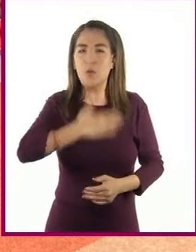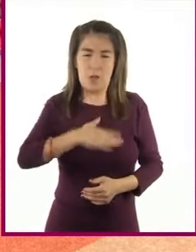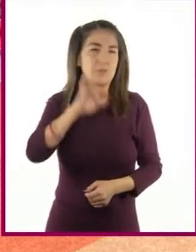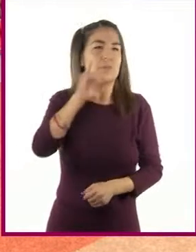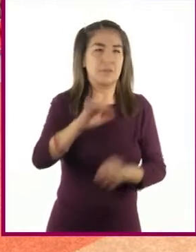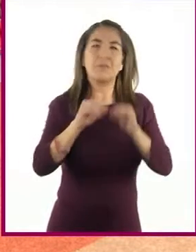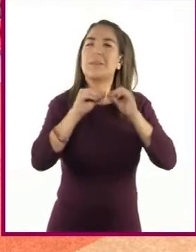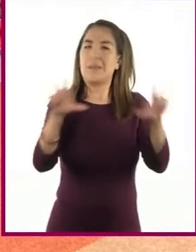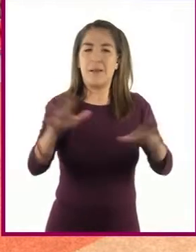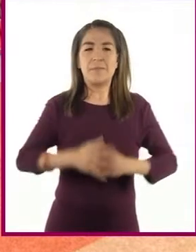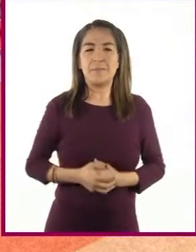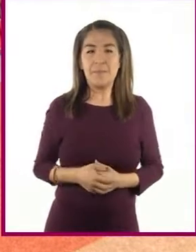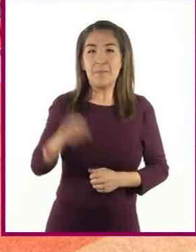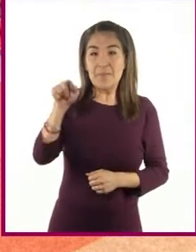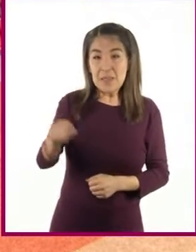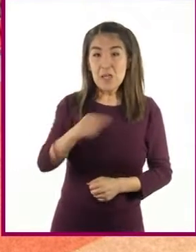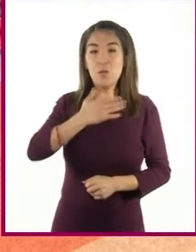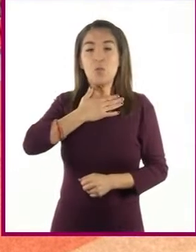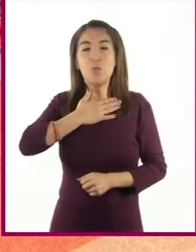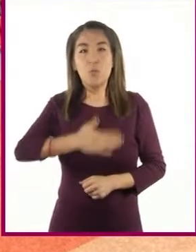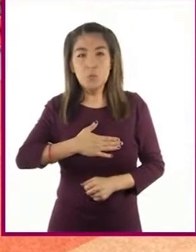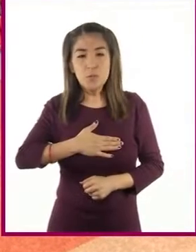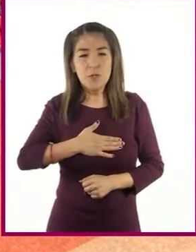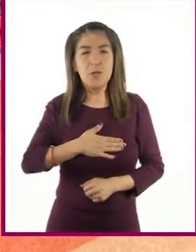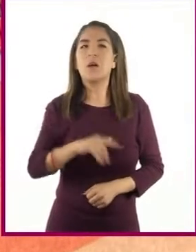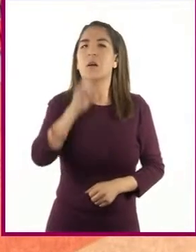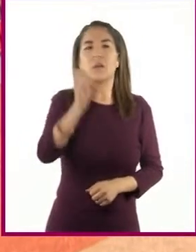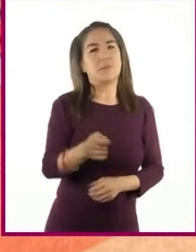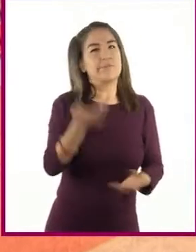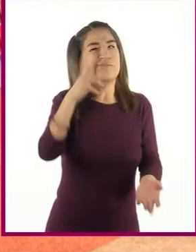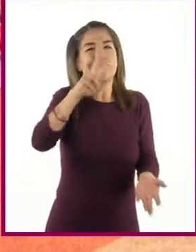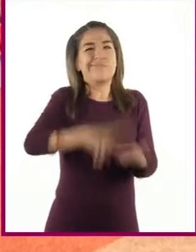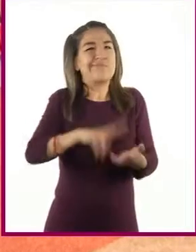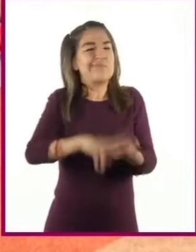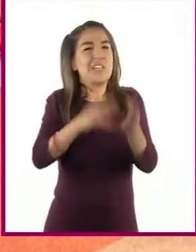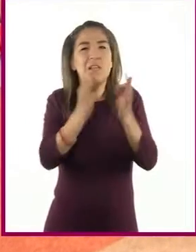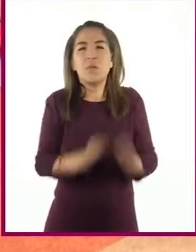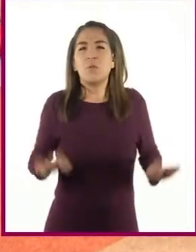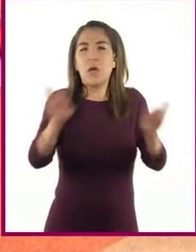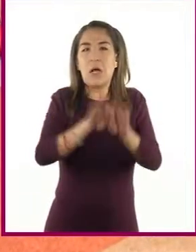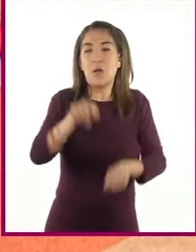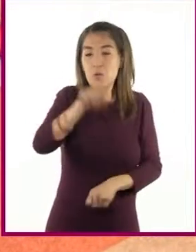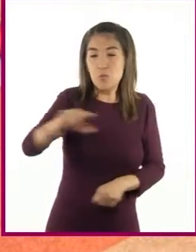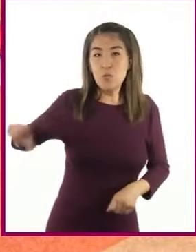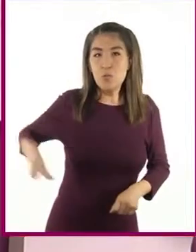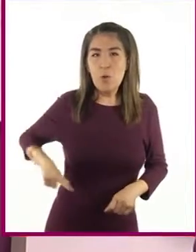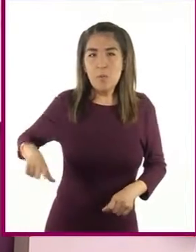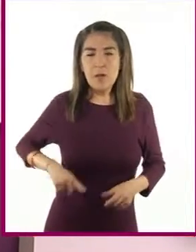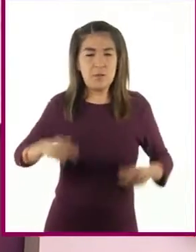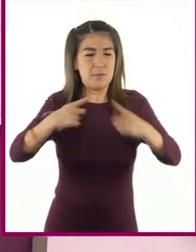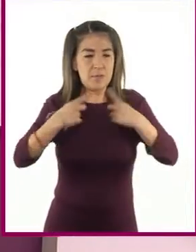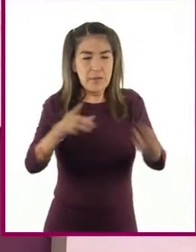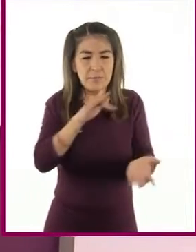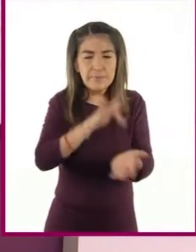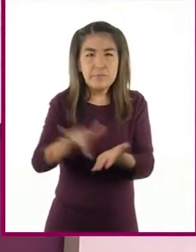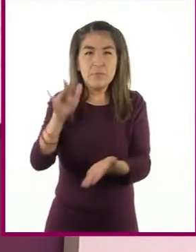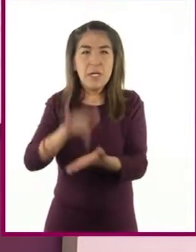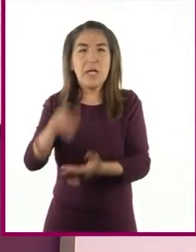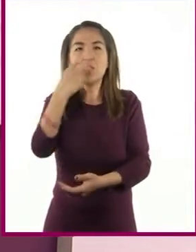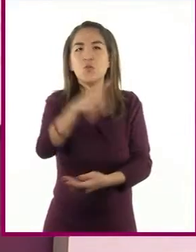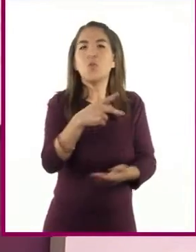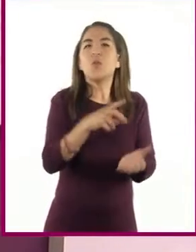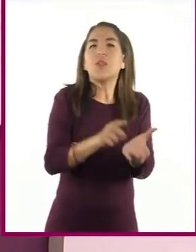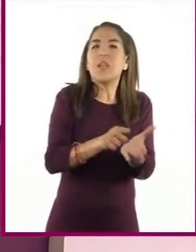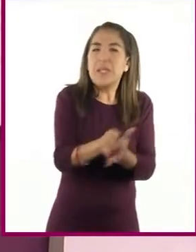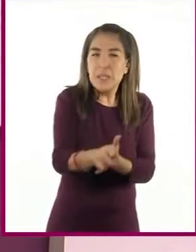supuesto, el acceso a la justicia es un principio básico del Estado de Derecho. Sin acceso a la